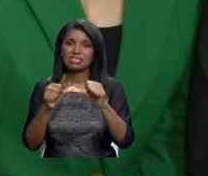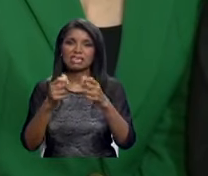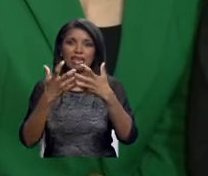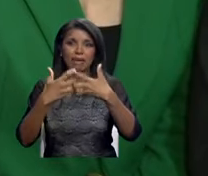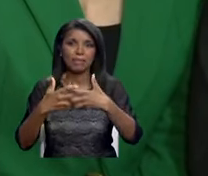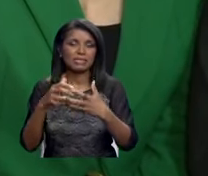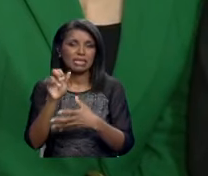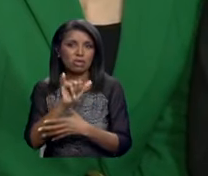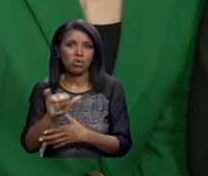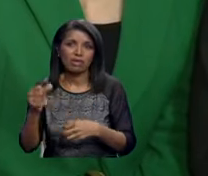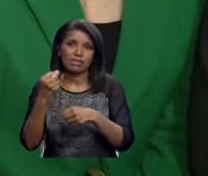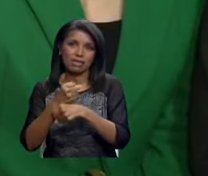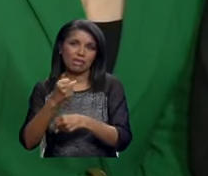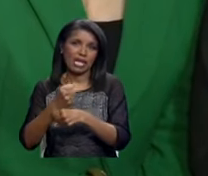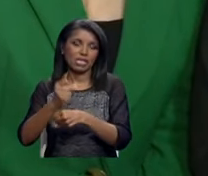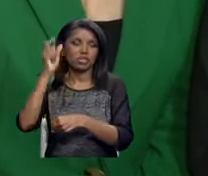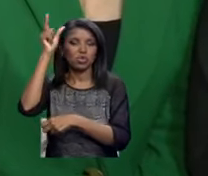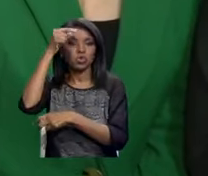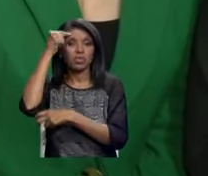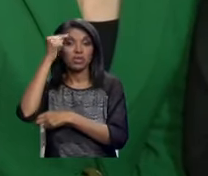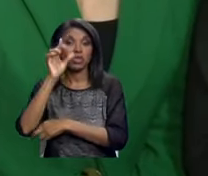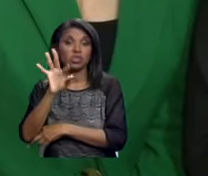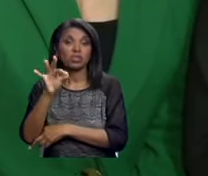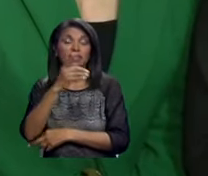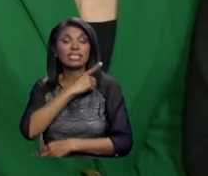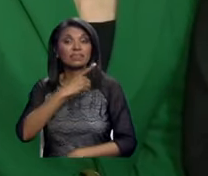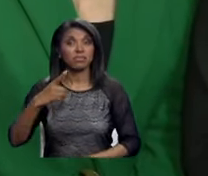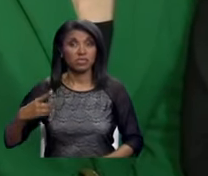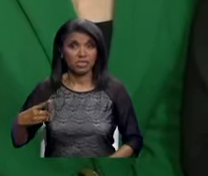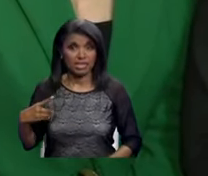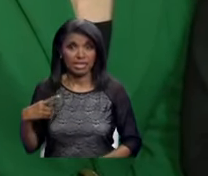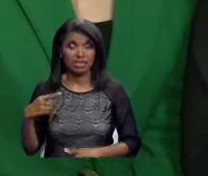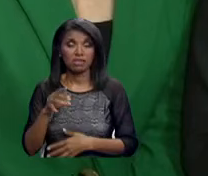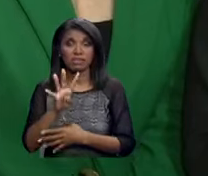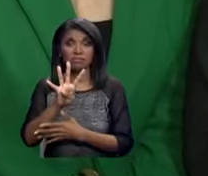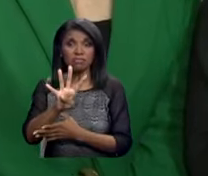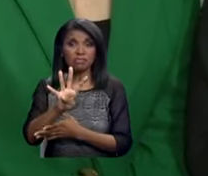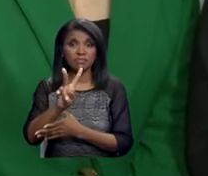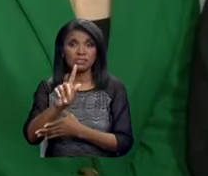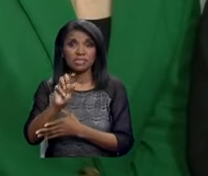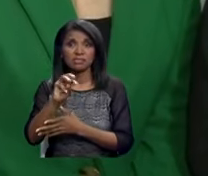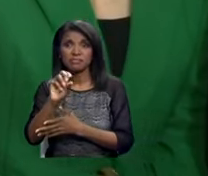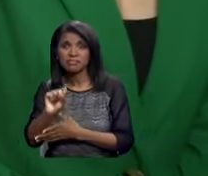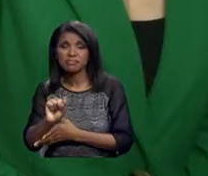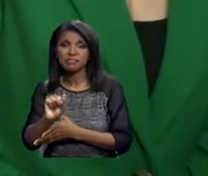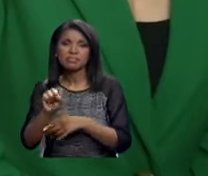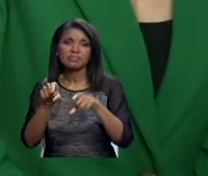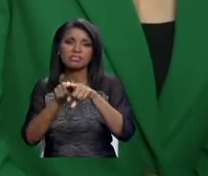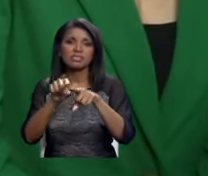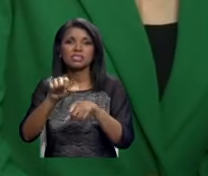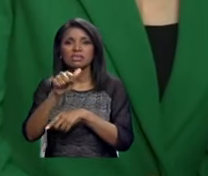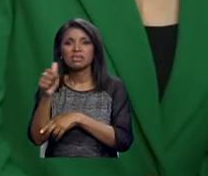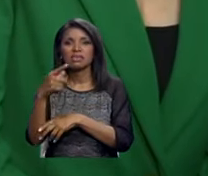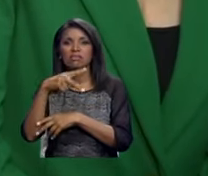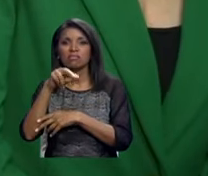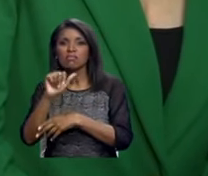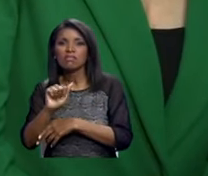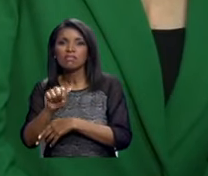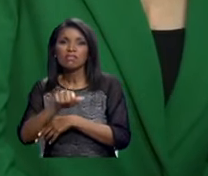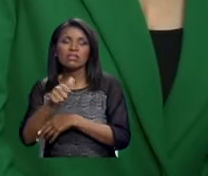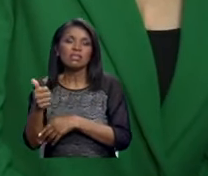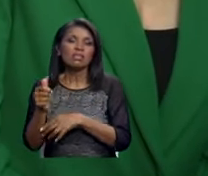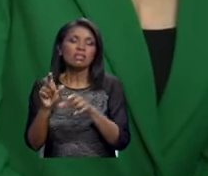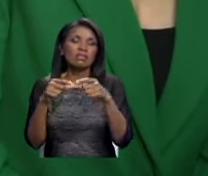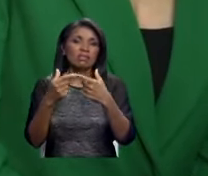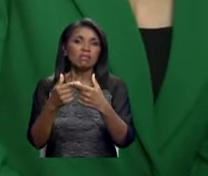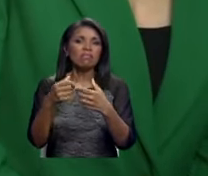día de ayer. De los 9 diputados que la conforman, 4 de la bancada de Vamos, también de la panameñista y del Partido